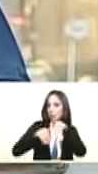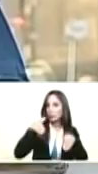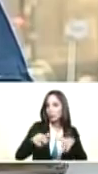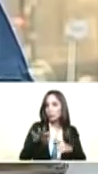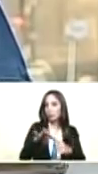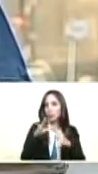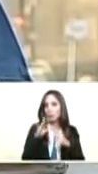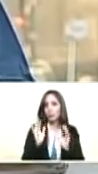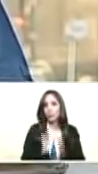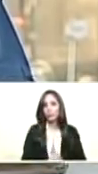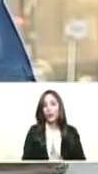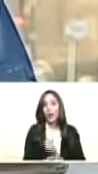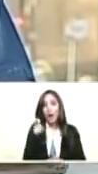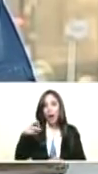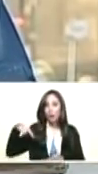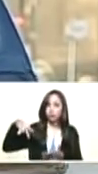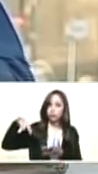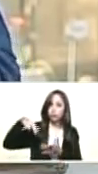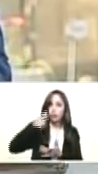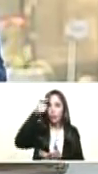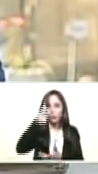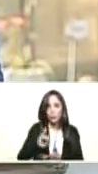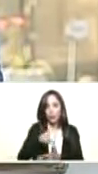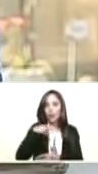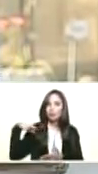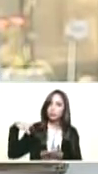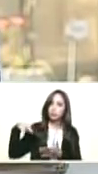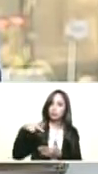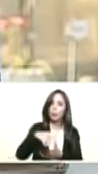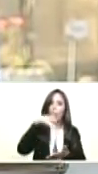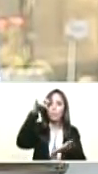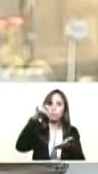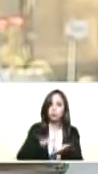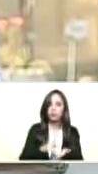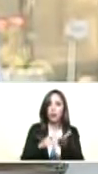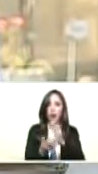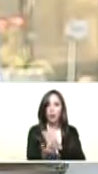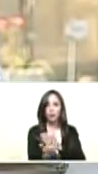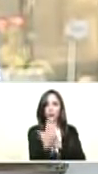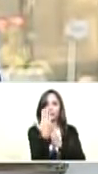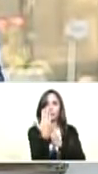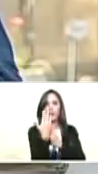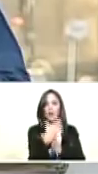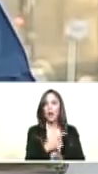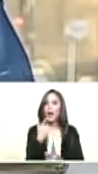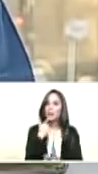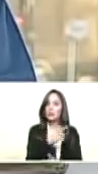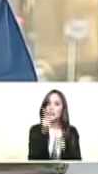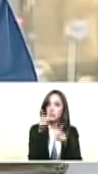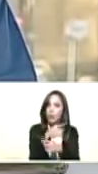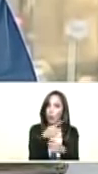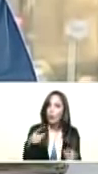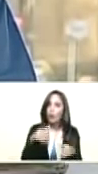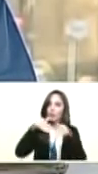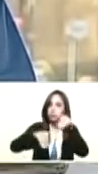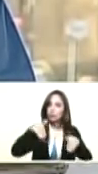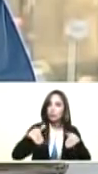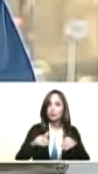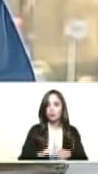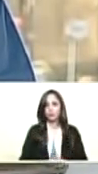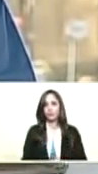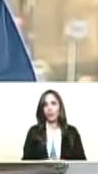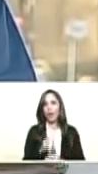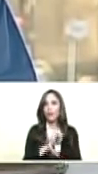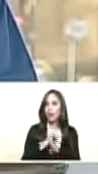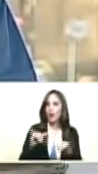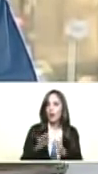y vota en la máquina con seguridad y le sale el papelito confirmando que fue el voto que emitió, donde se le